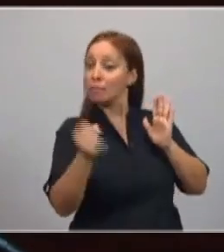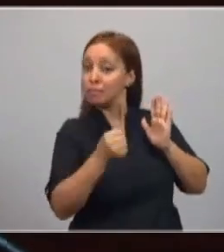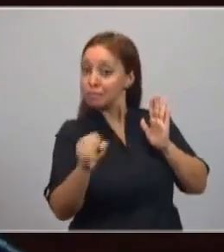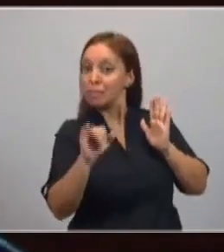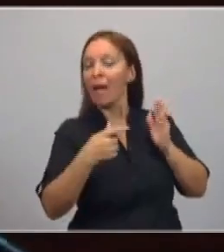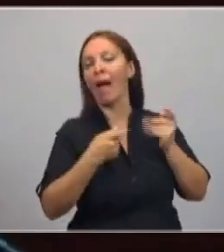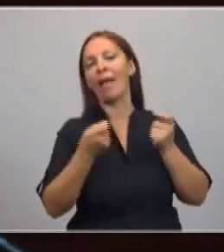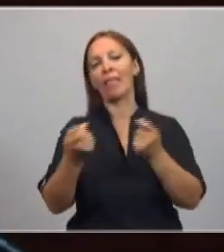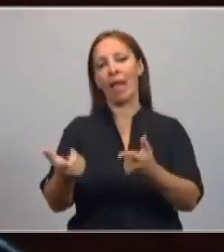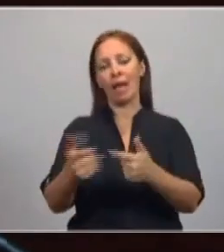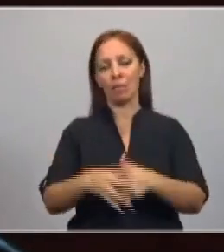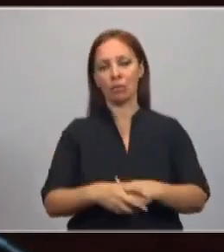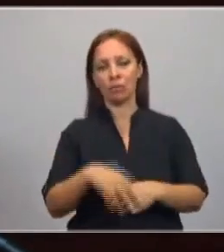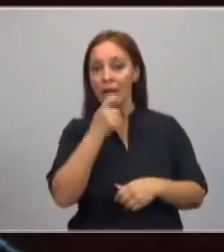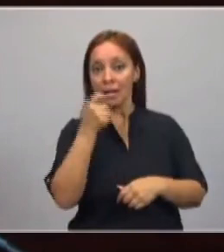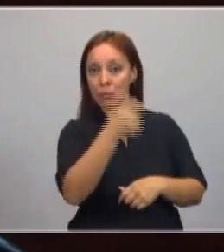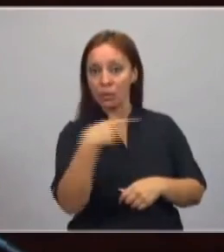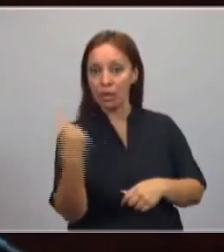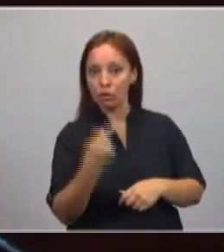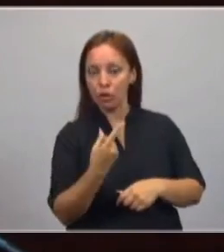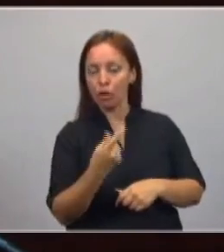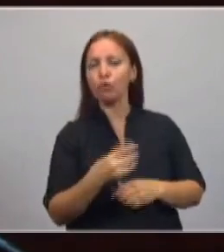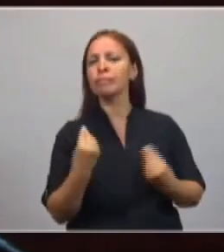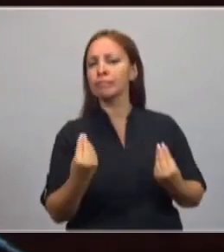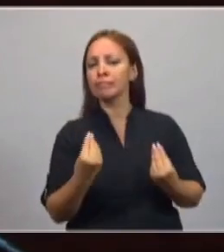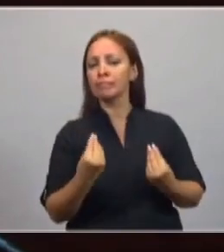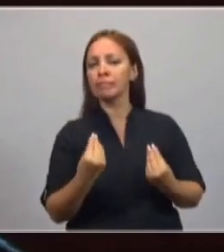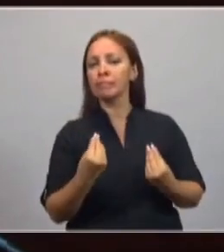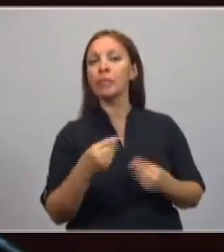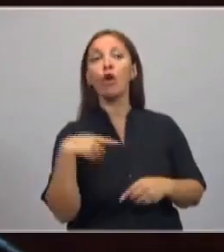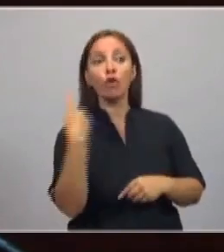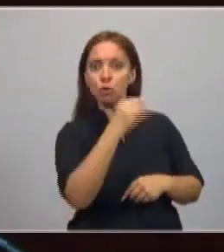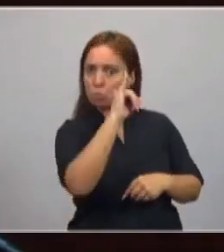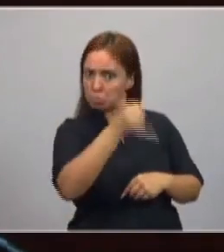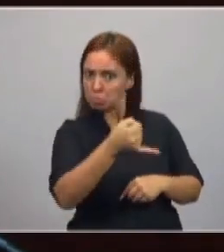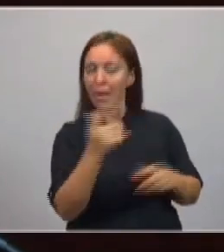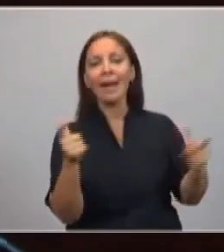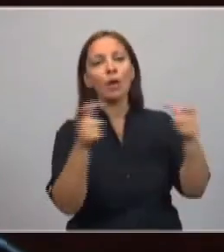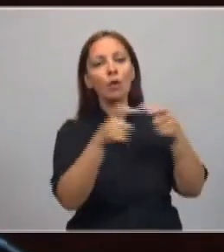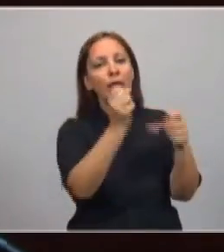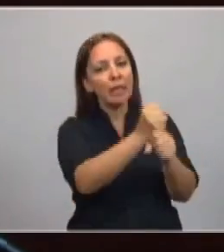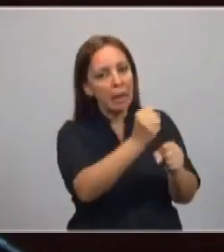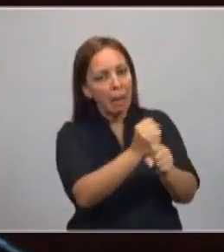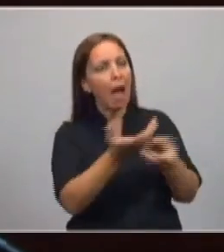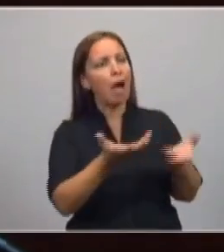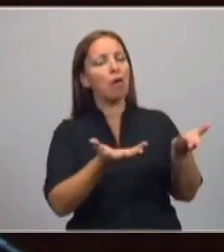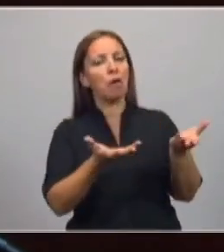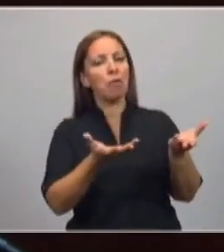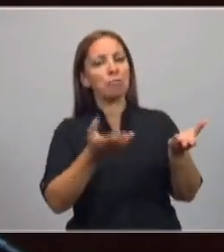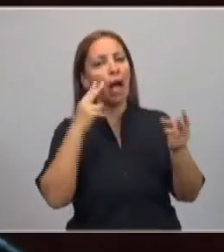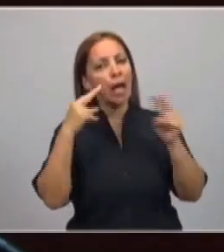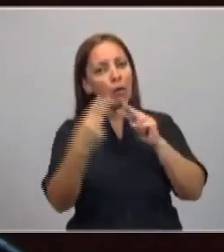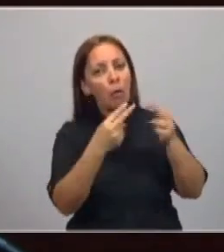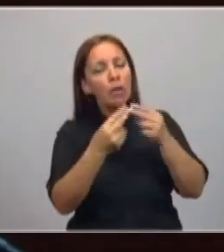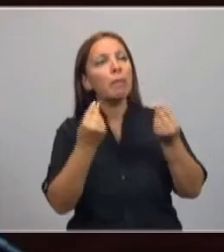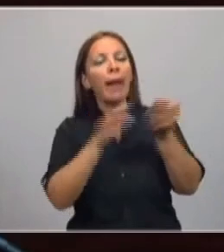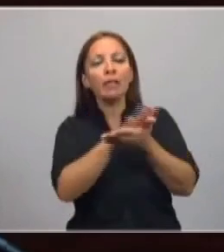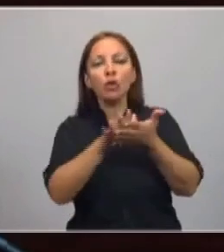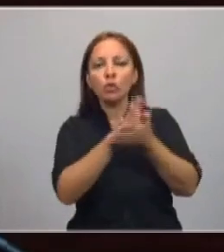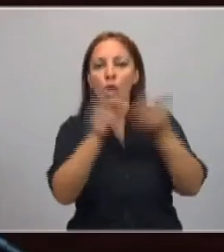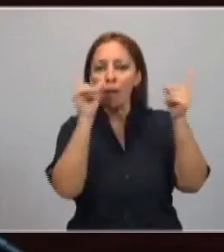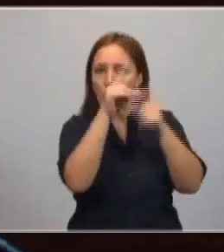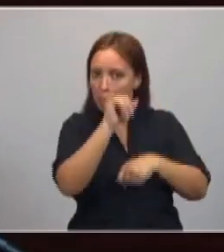clara. Cuenten con nosotros para reuniones de trabajo, para encuentros destinados a solucionar